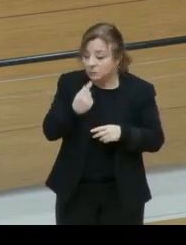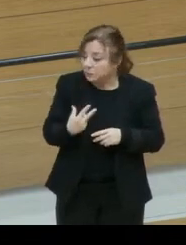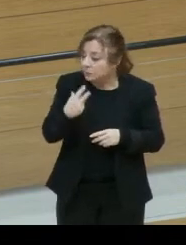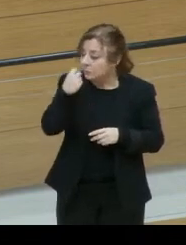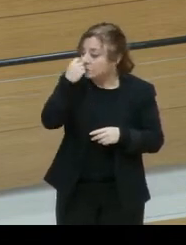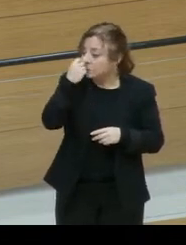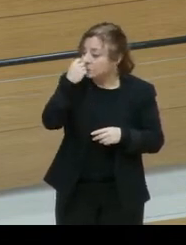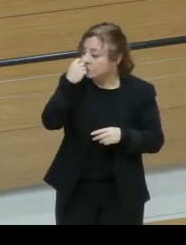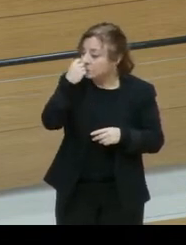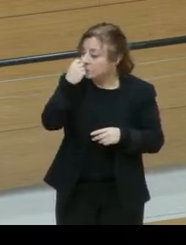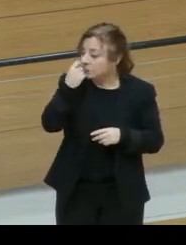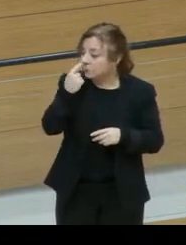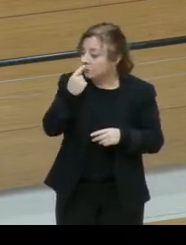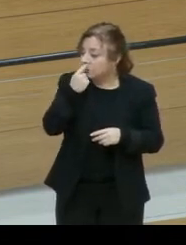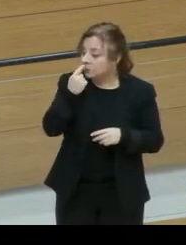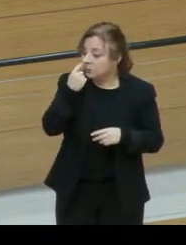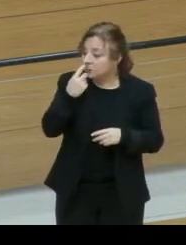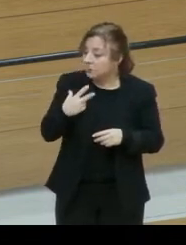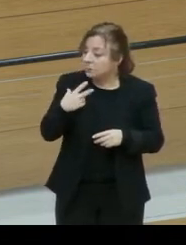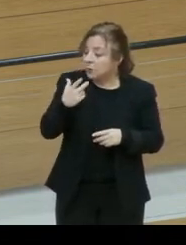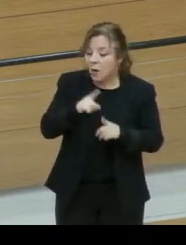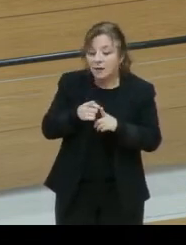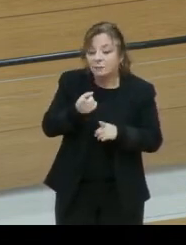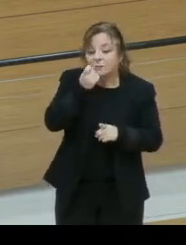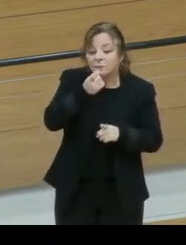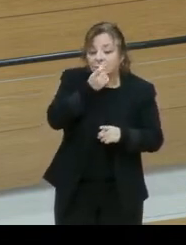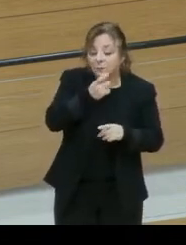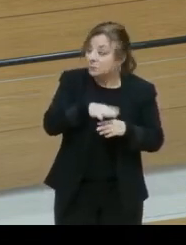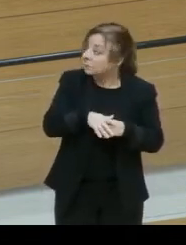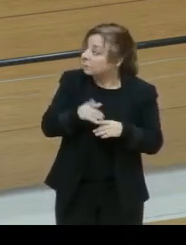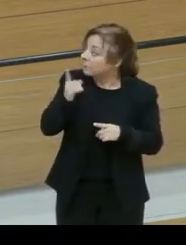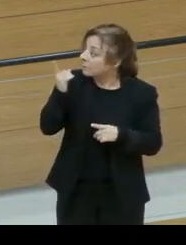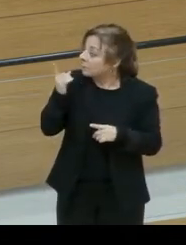como añadirse un aerosol, pero en un modelo animal.